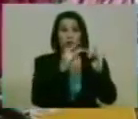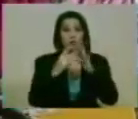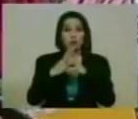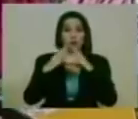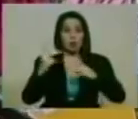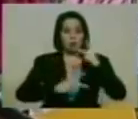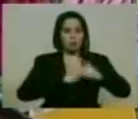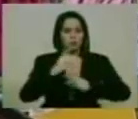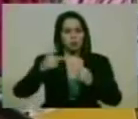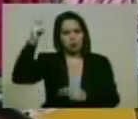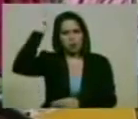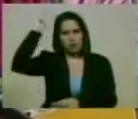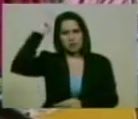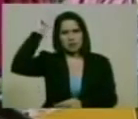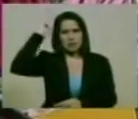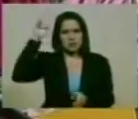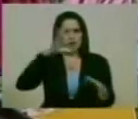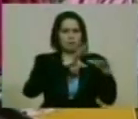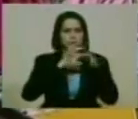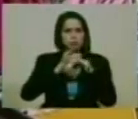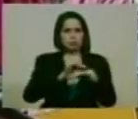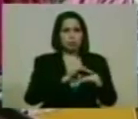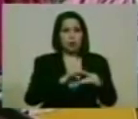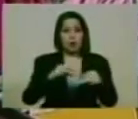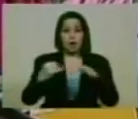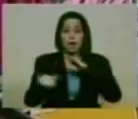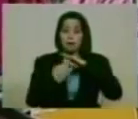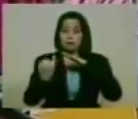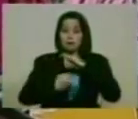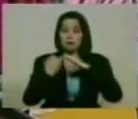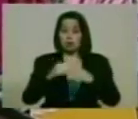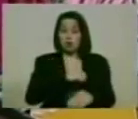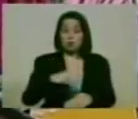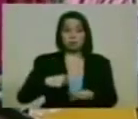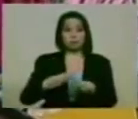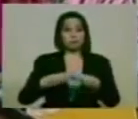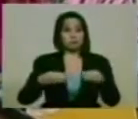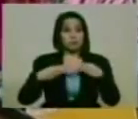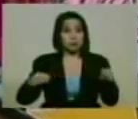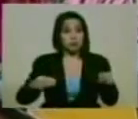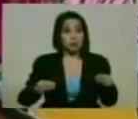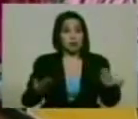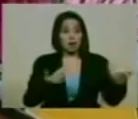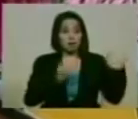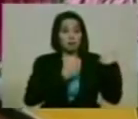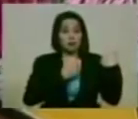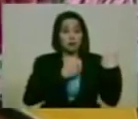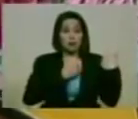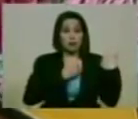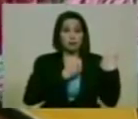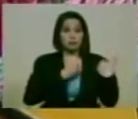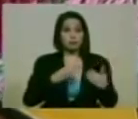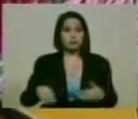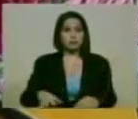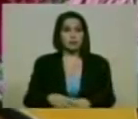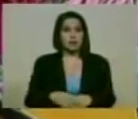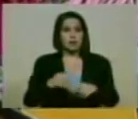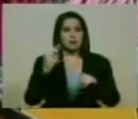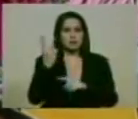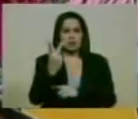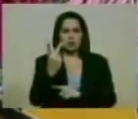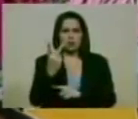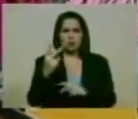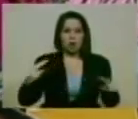productores indígenas, involucrando a las instituciones públicas y privadas competentes en la materia. Segundo, realizar un